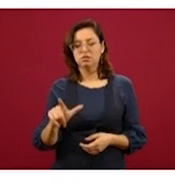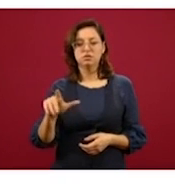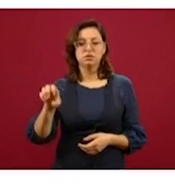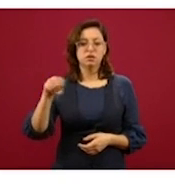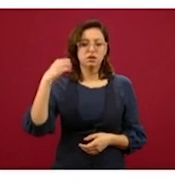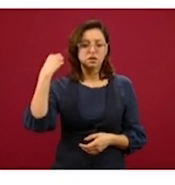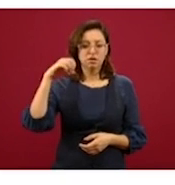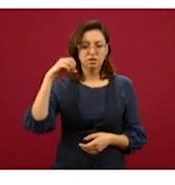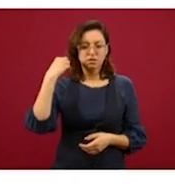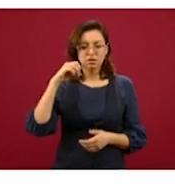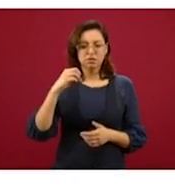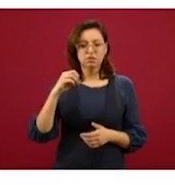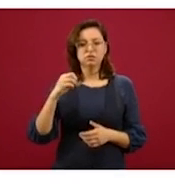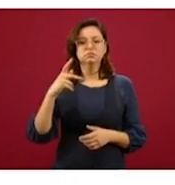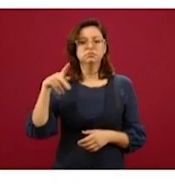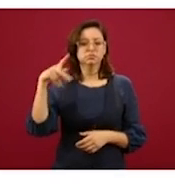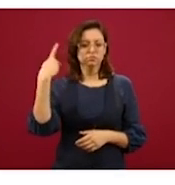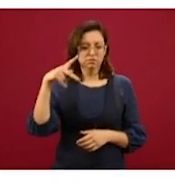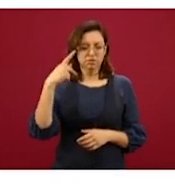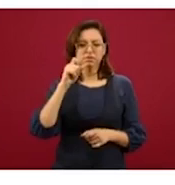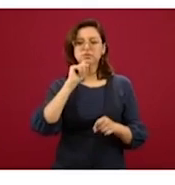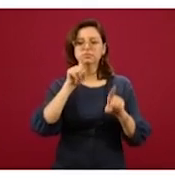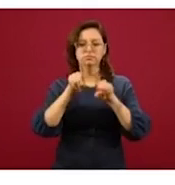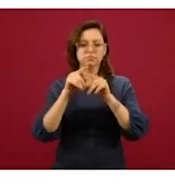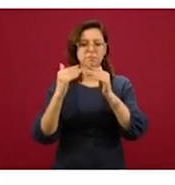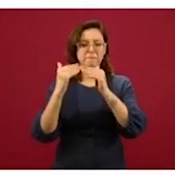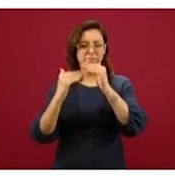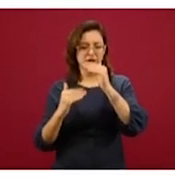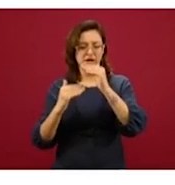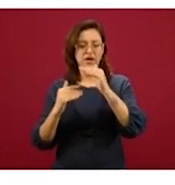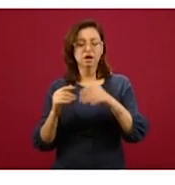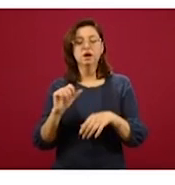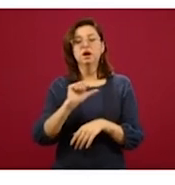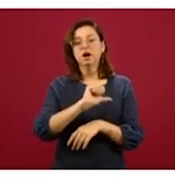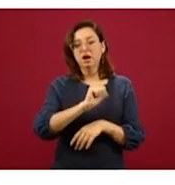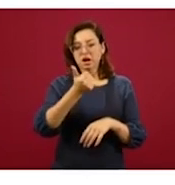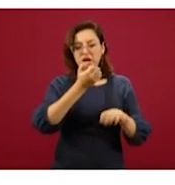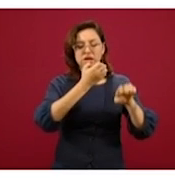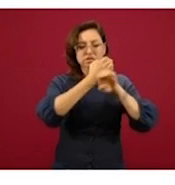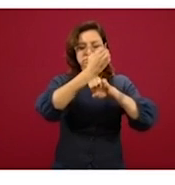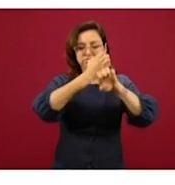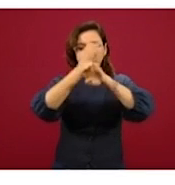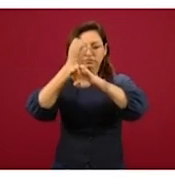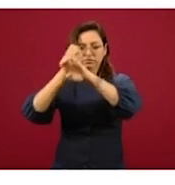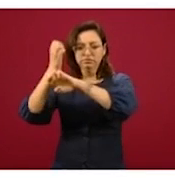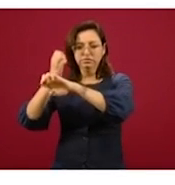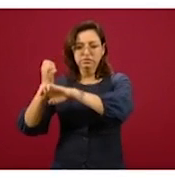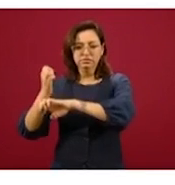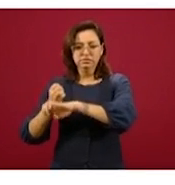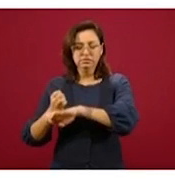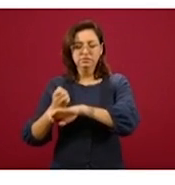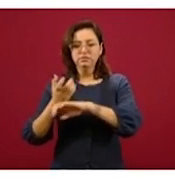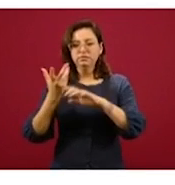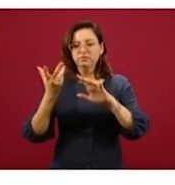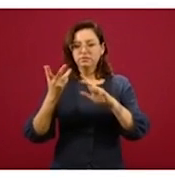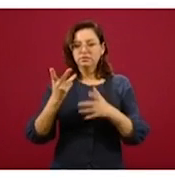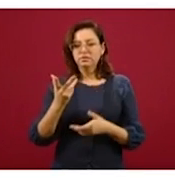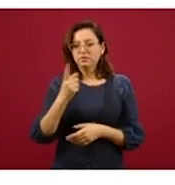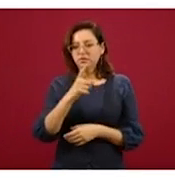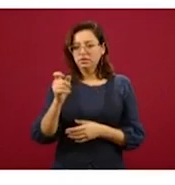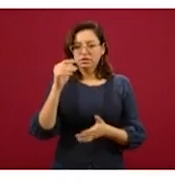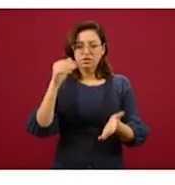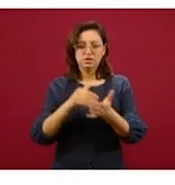Oaxaca baja un poquito y Puebla. Todos los demás estados, si ustedes se dan cuenta, dado que subimos más de